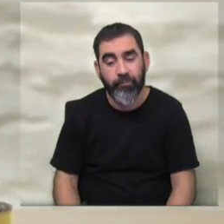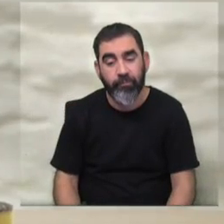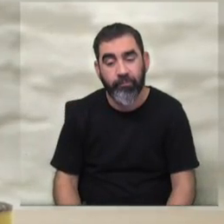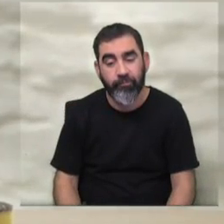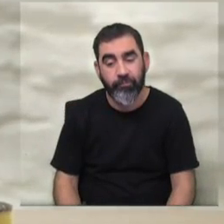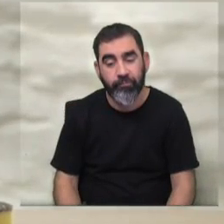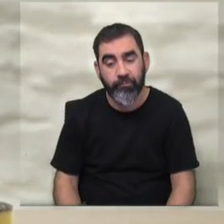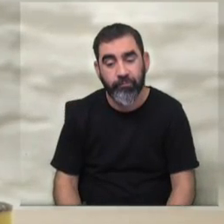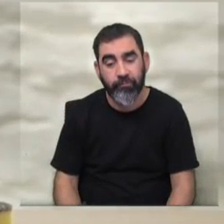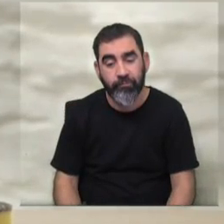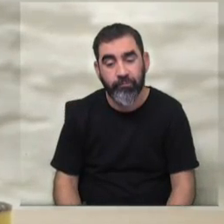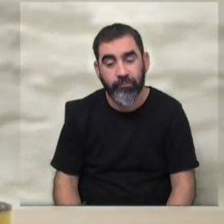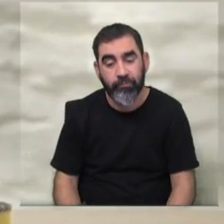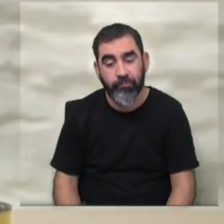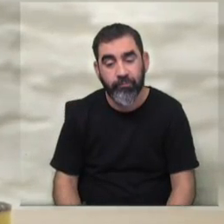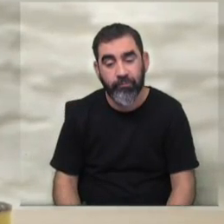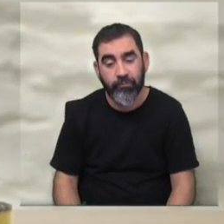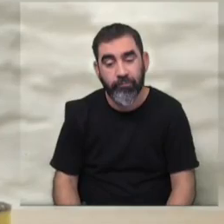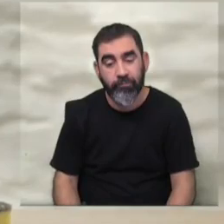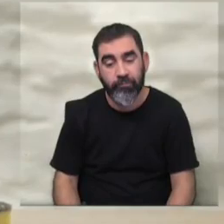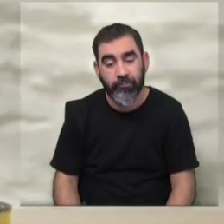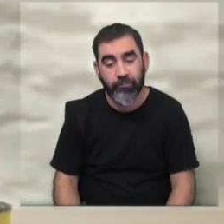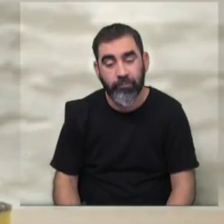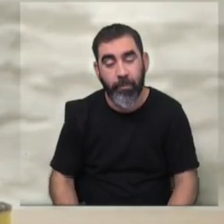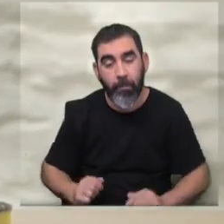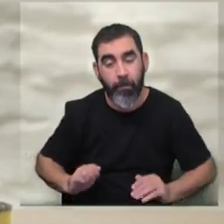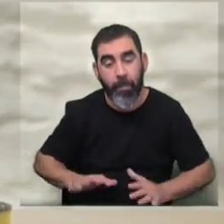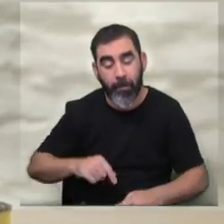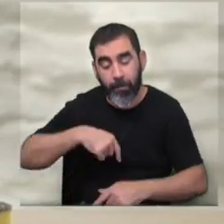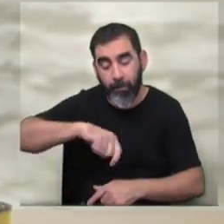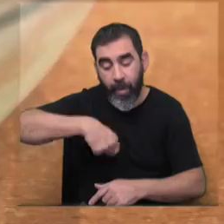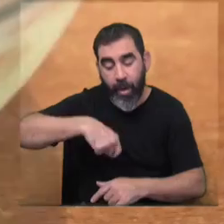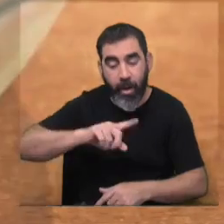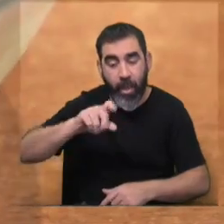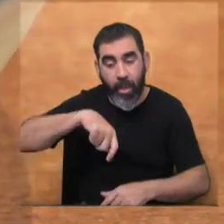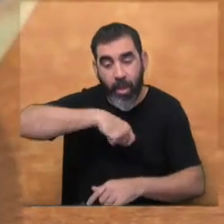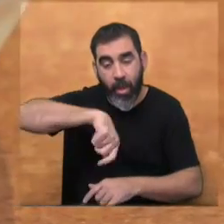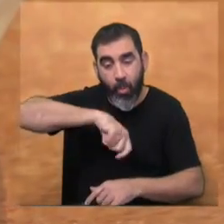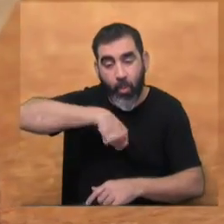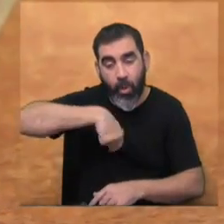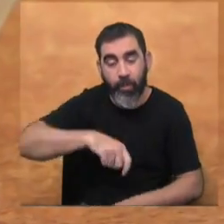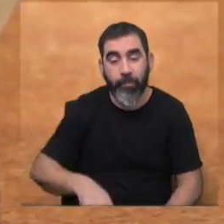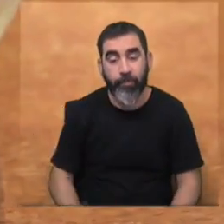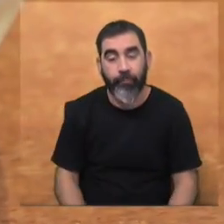Esto yo ya lo voy preparando de esta manera.